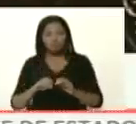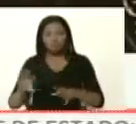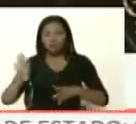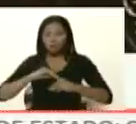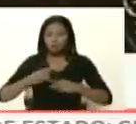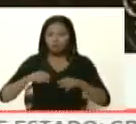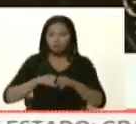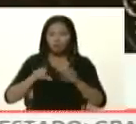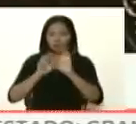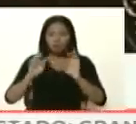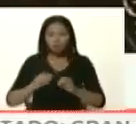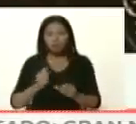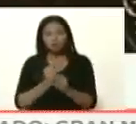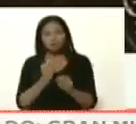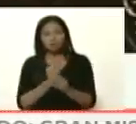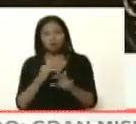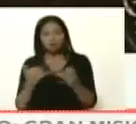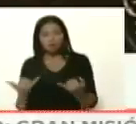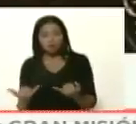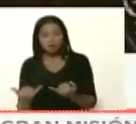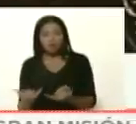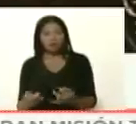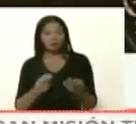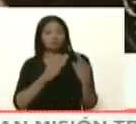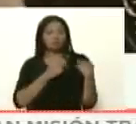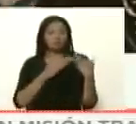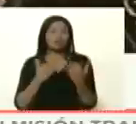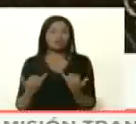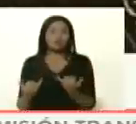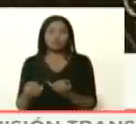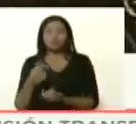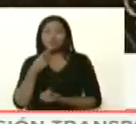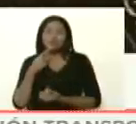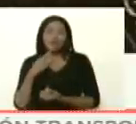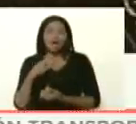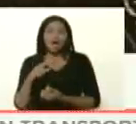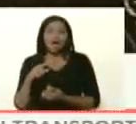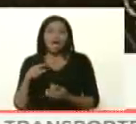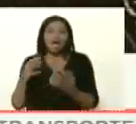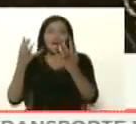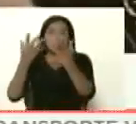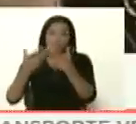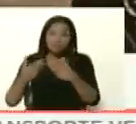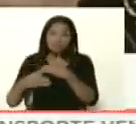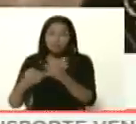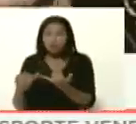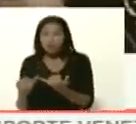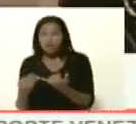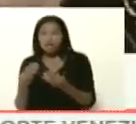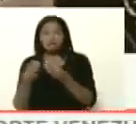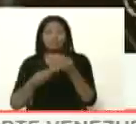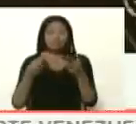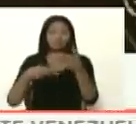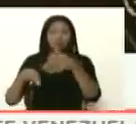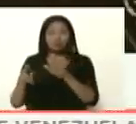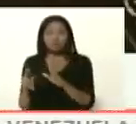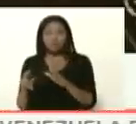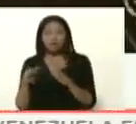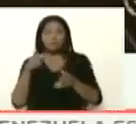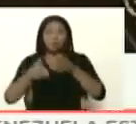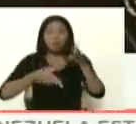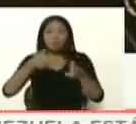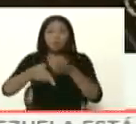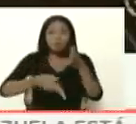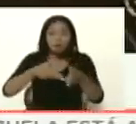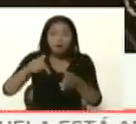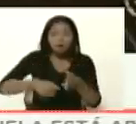apropiarnos de los trabajos que estaban siendo encomendados por, digamos, empresas transnacionales que hacían, pues, construcciones ferroviarias en el país,